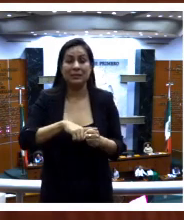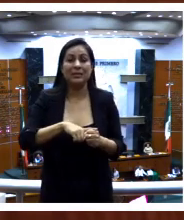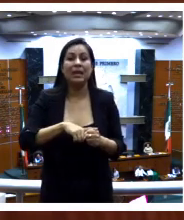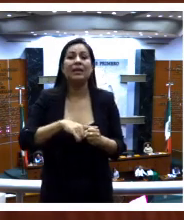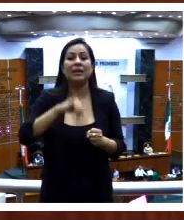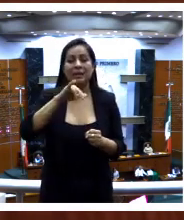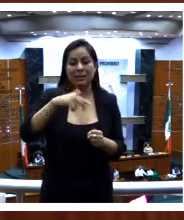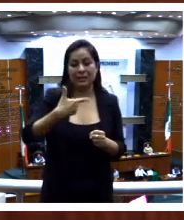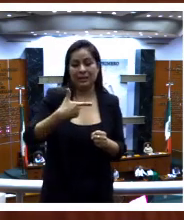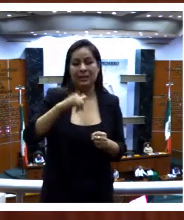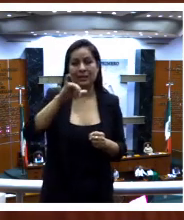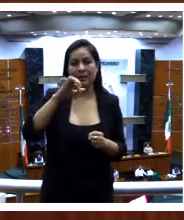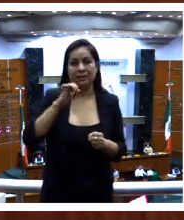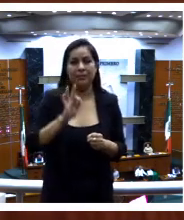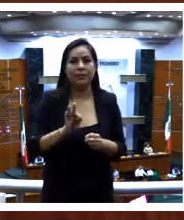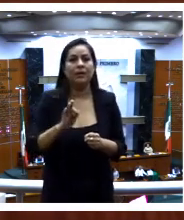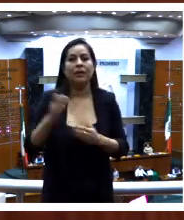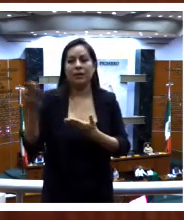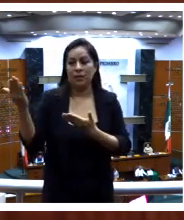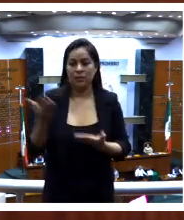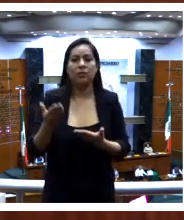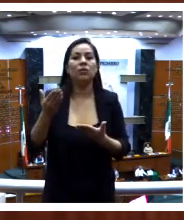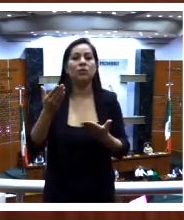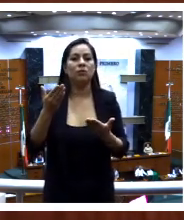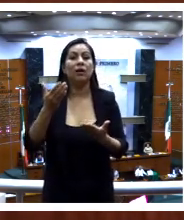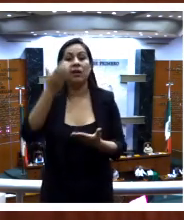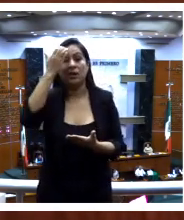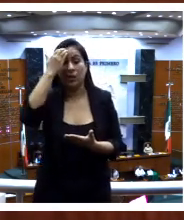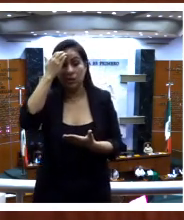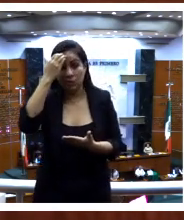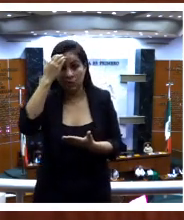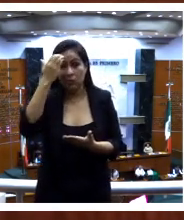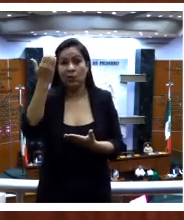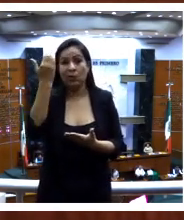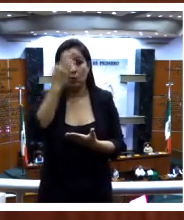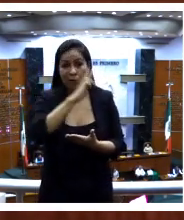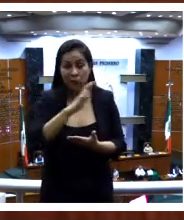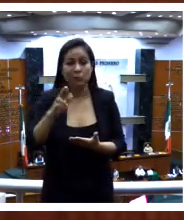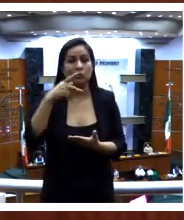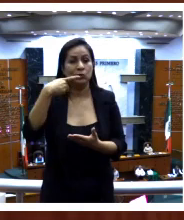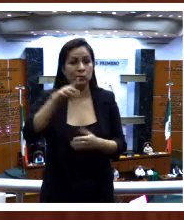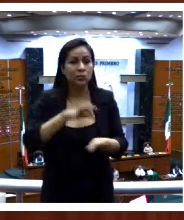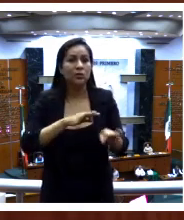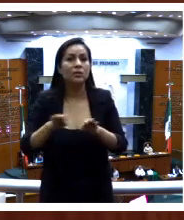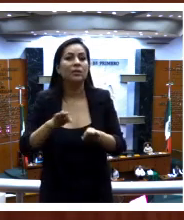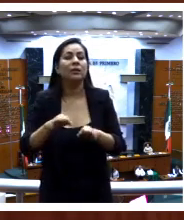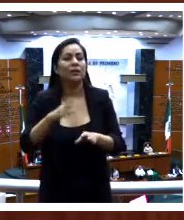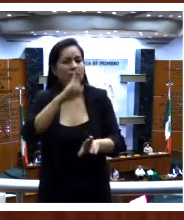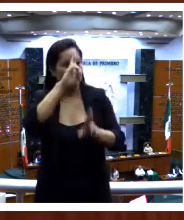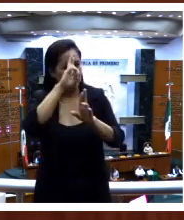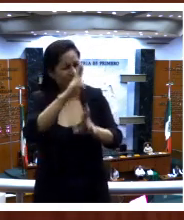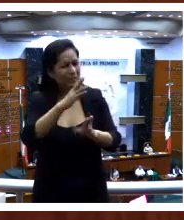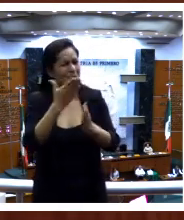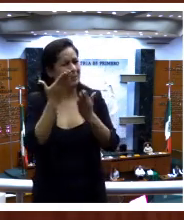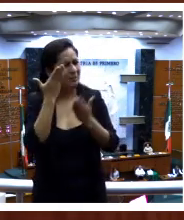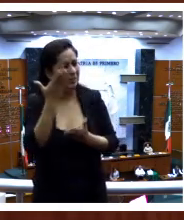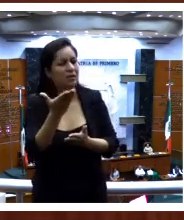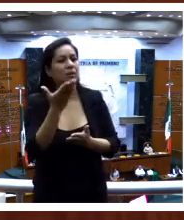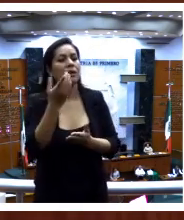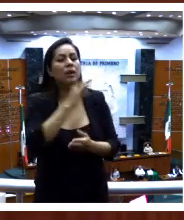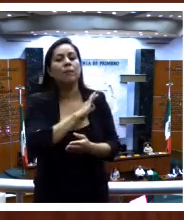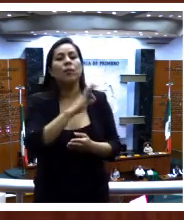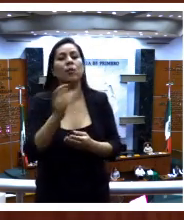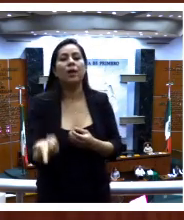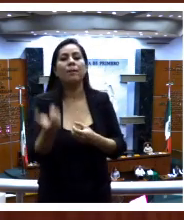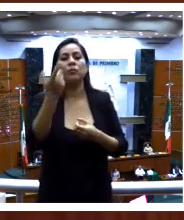del IGIFE que hoy nos acompaña. Reconozco la labor que realizan y les hago la respetuosa solicitud de que